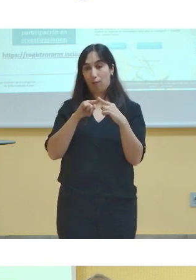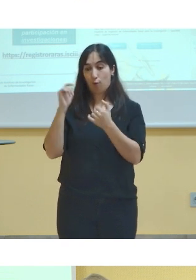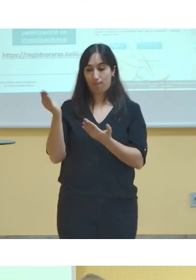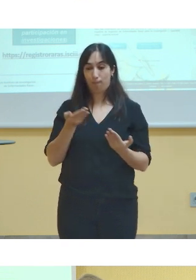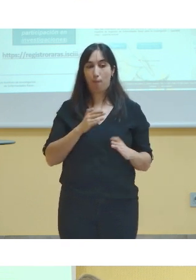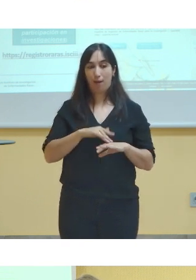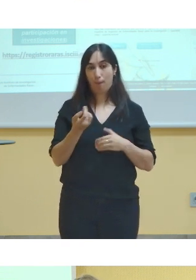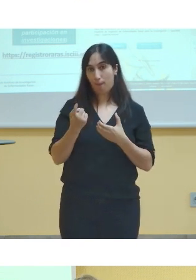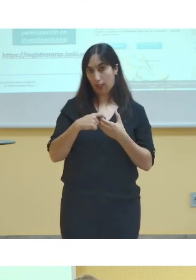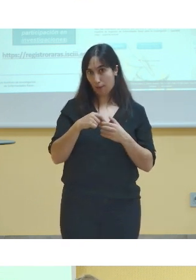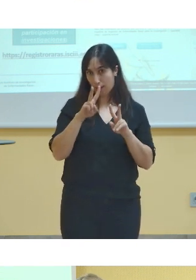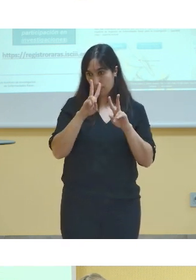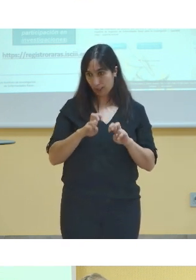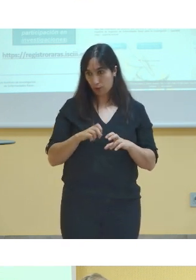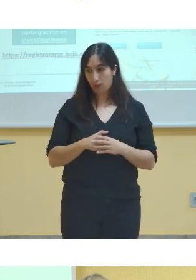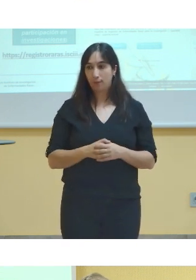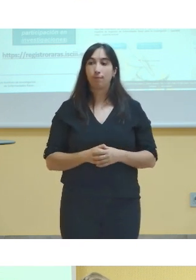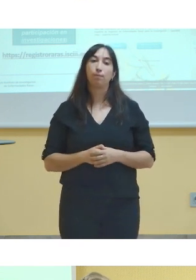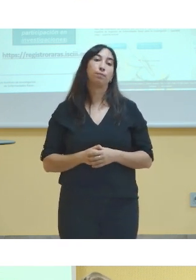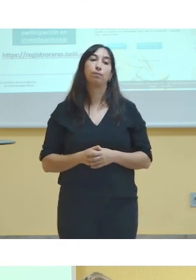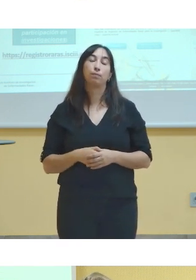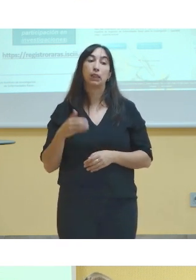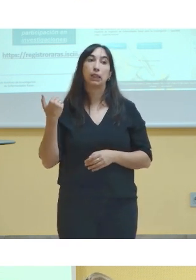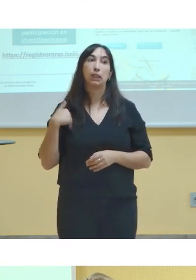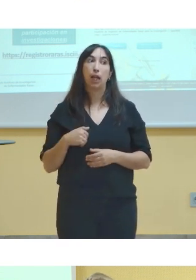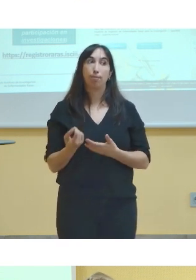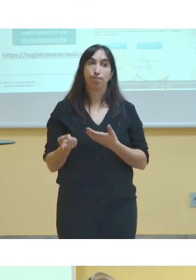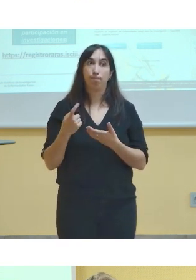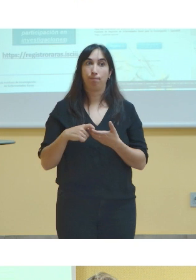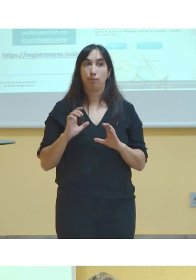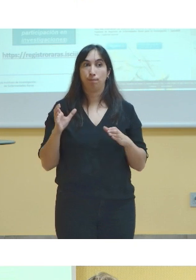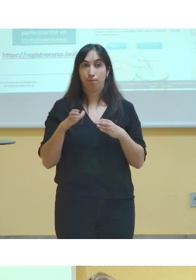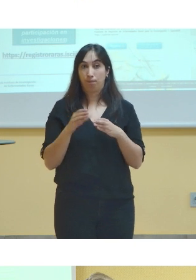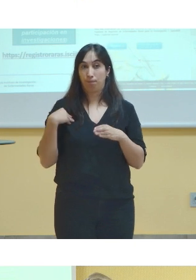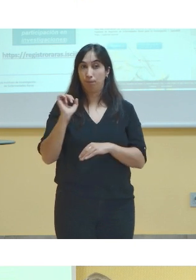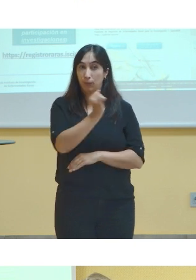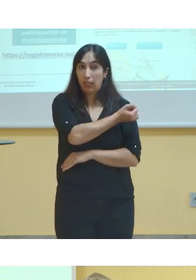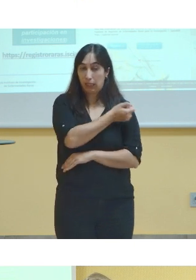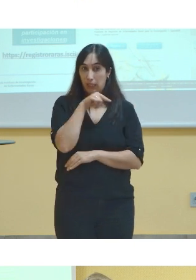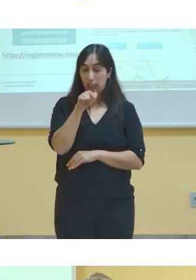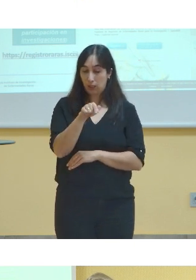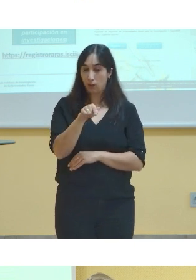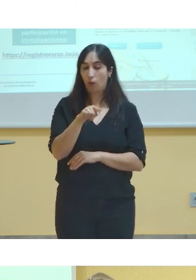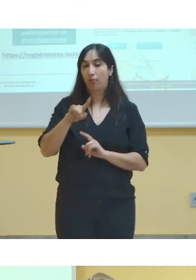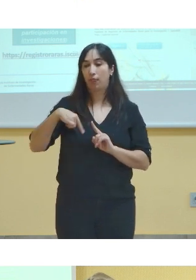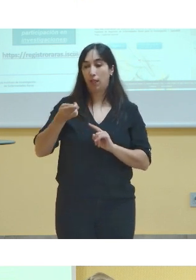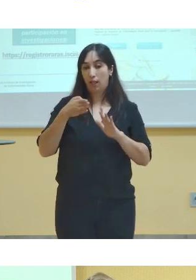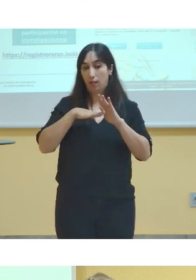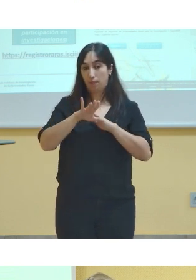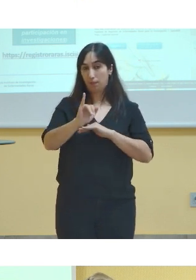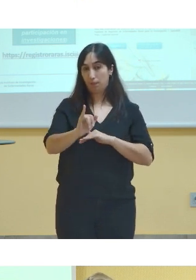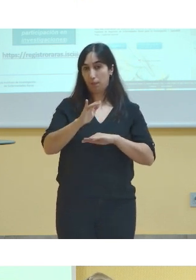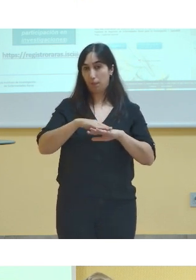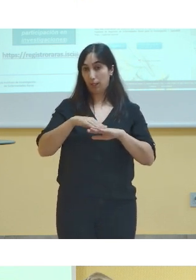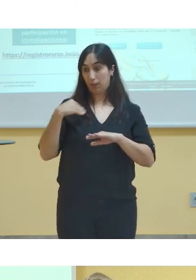invitar a participar en investigaciones. Una vez que se forma parte de la comunidad del registro, se tiene un acceso